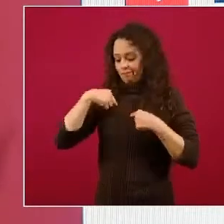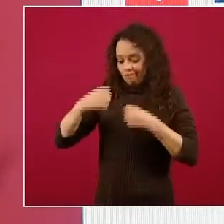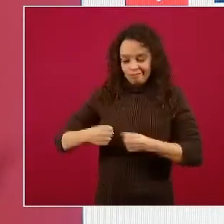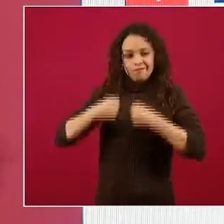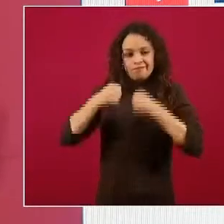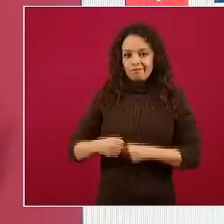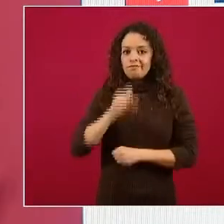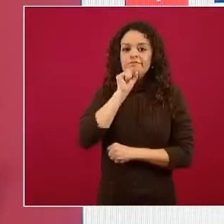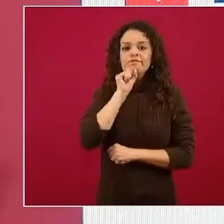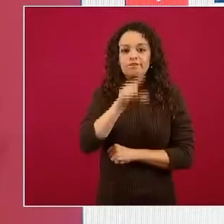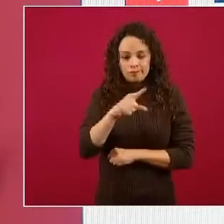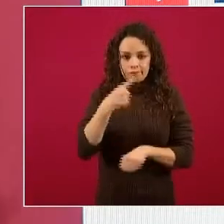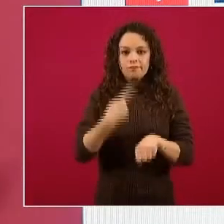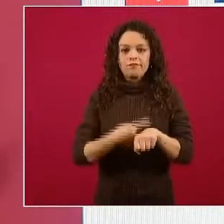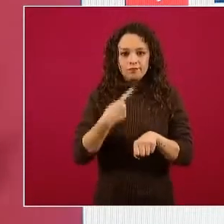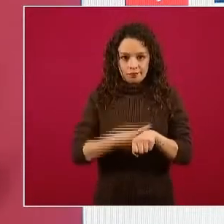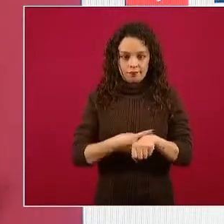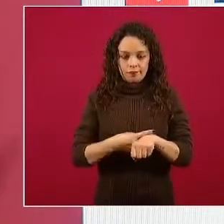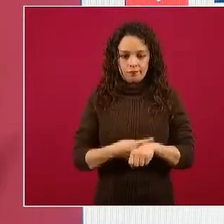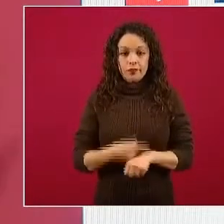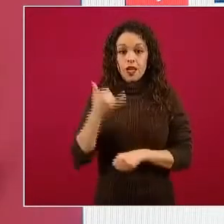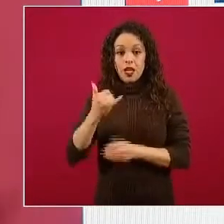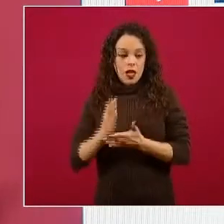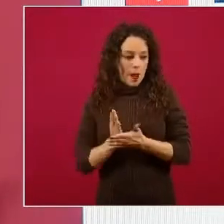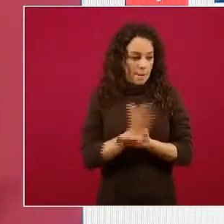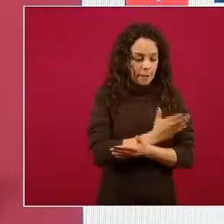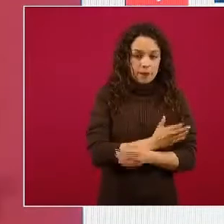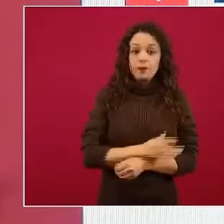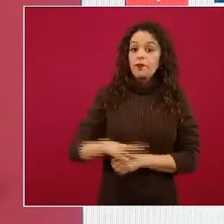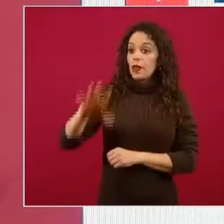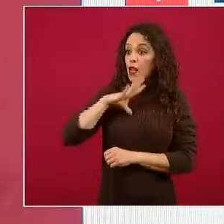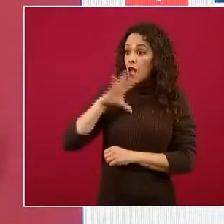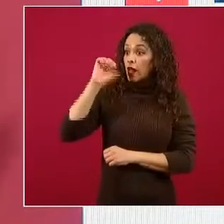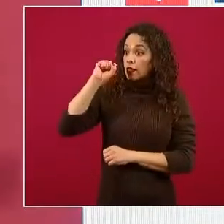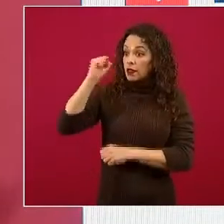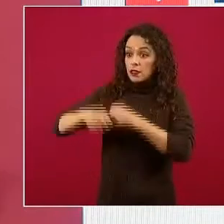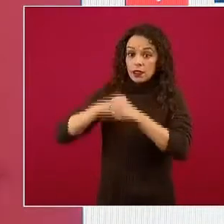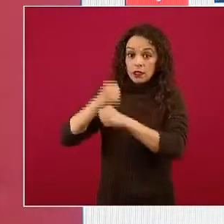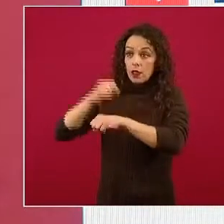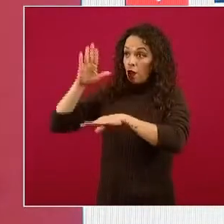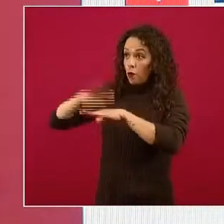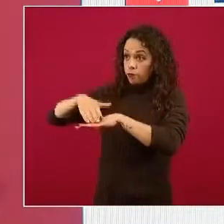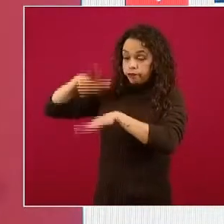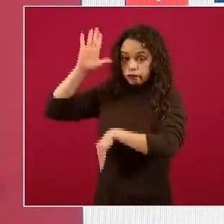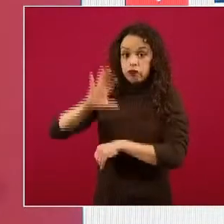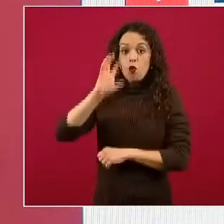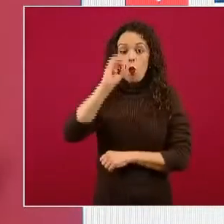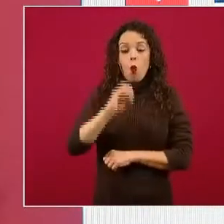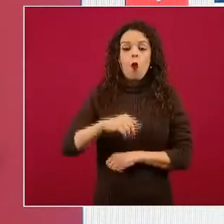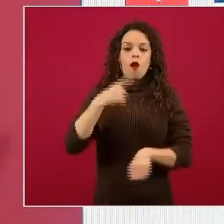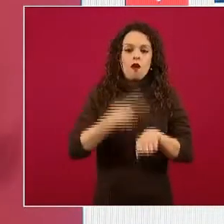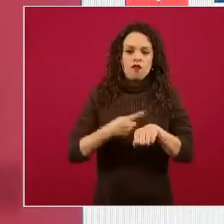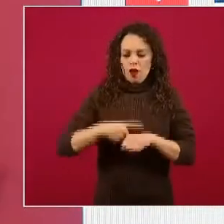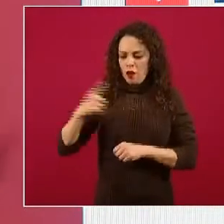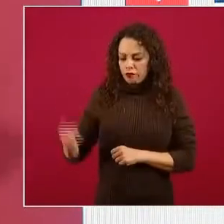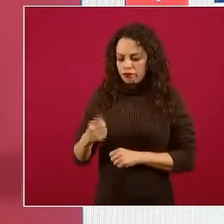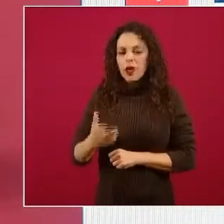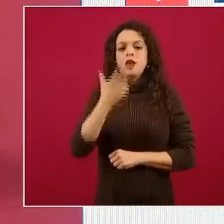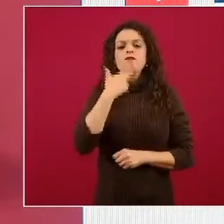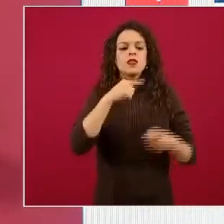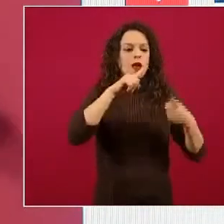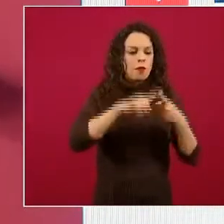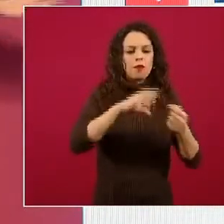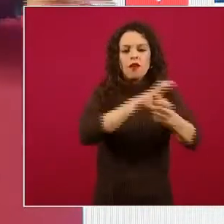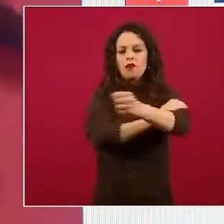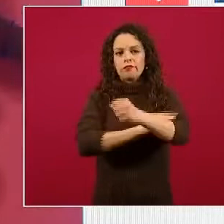Pero si además tienes 60 o más años de edad o tienes enfermedades crónicas, diabetes, hipertensión,